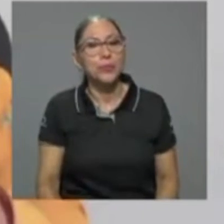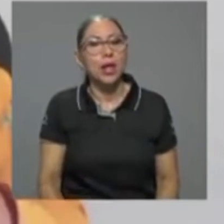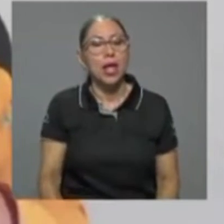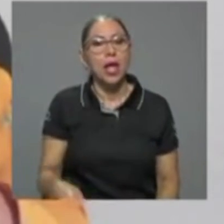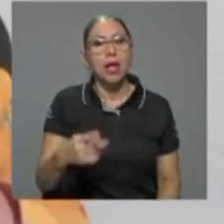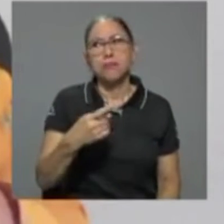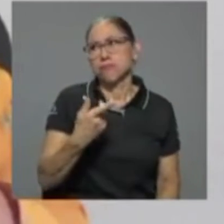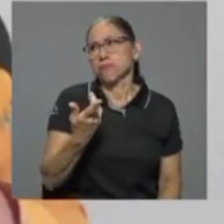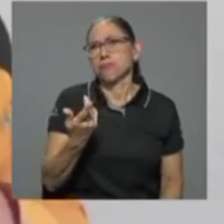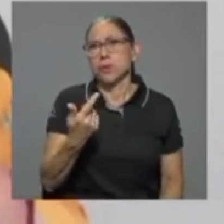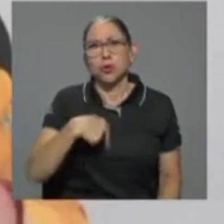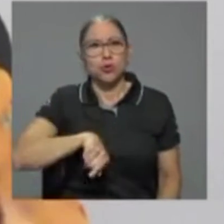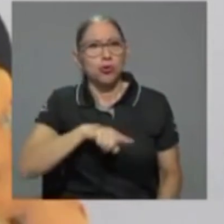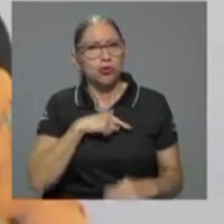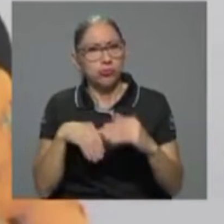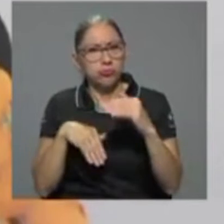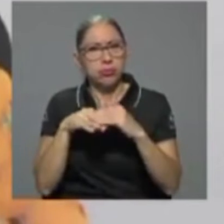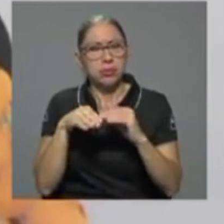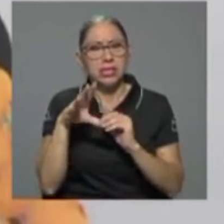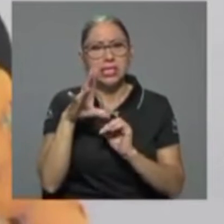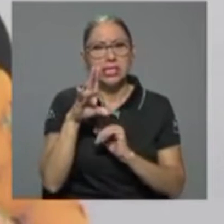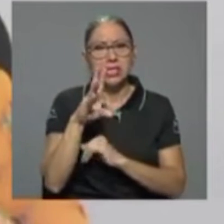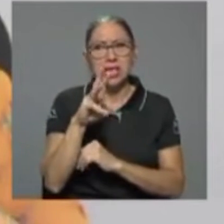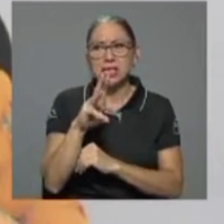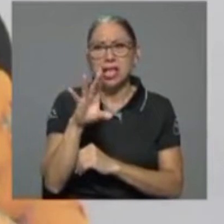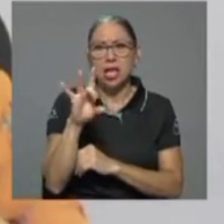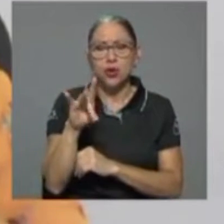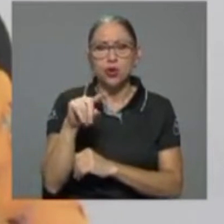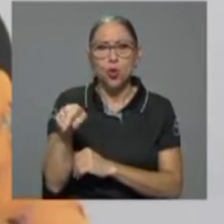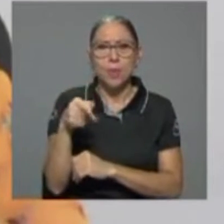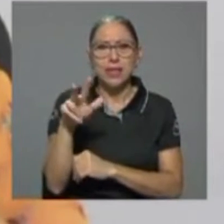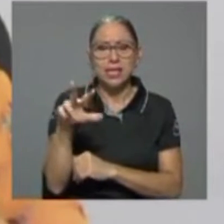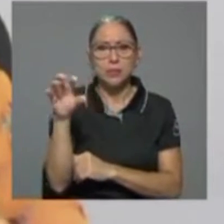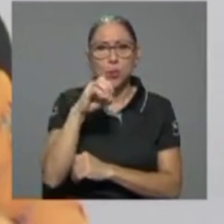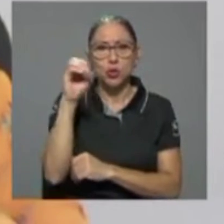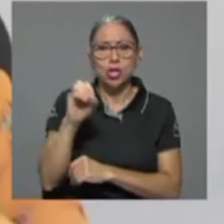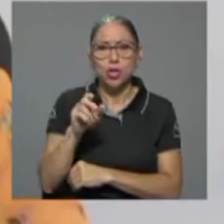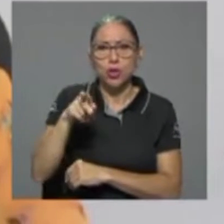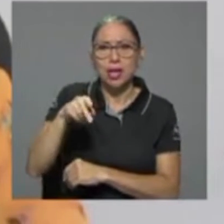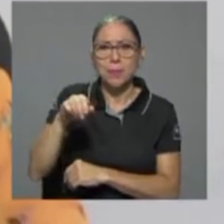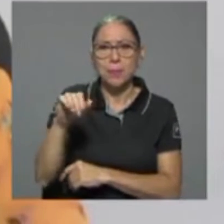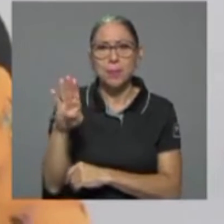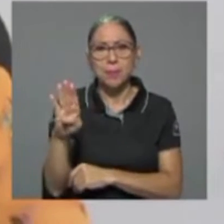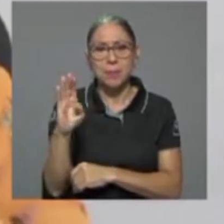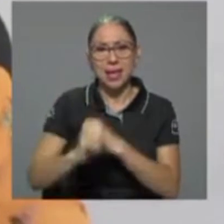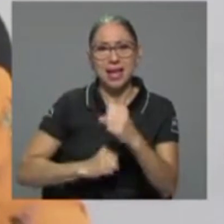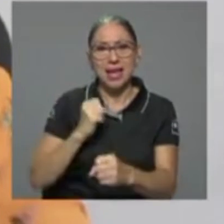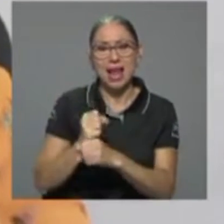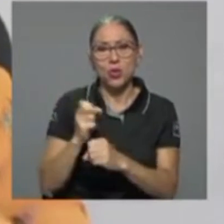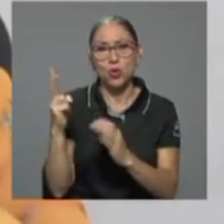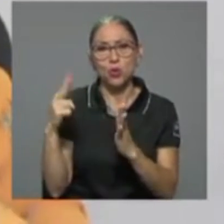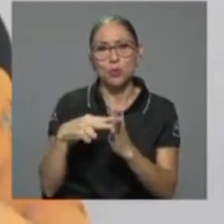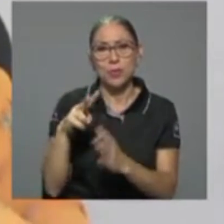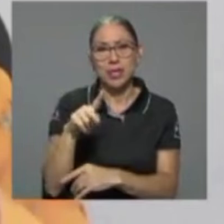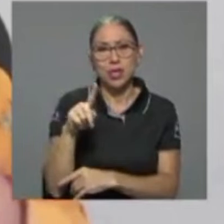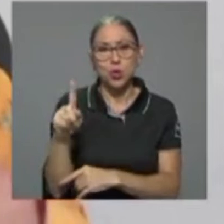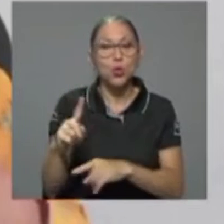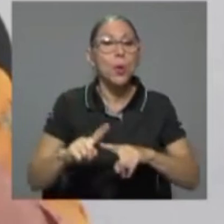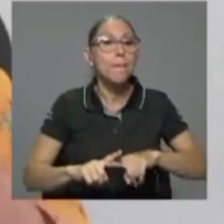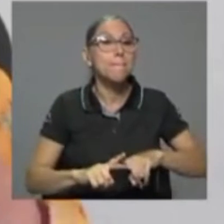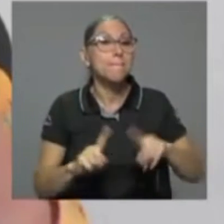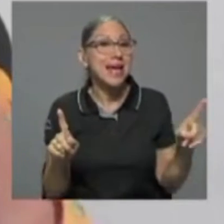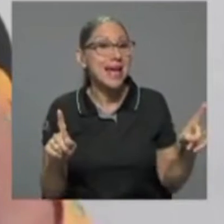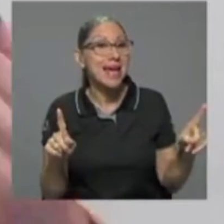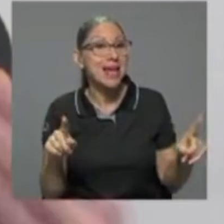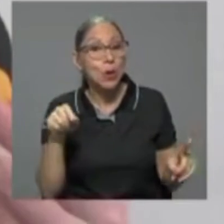un 68,3% del PIB en el 2021, pero igual, digamos, esto